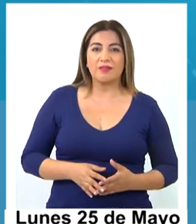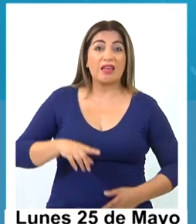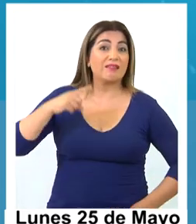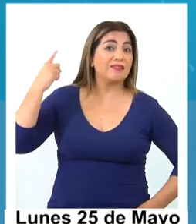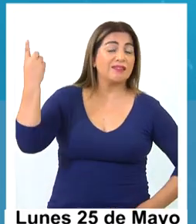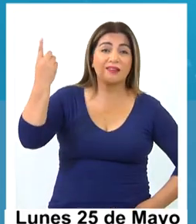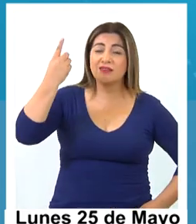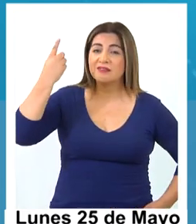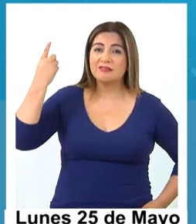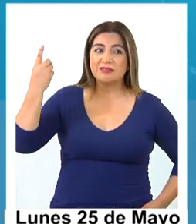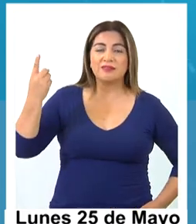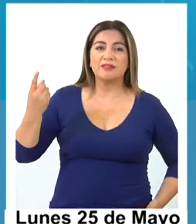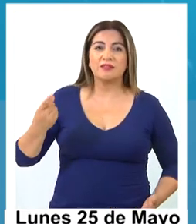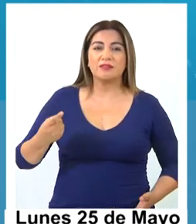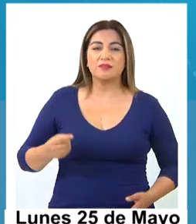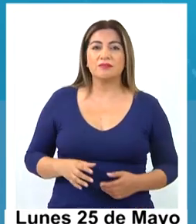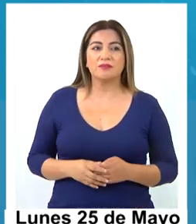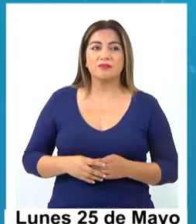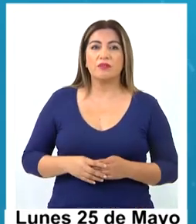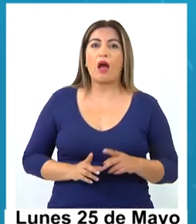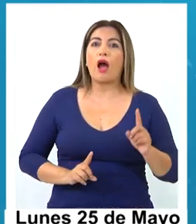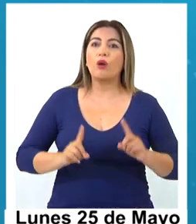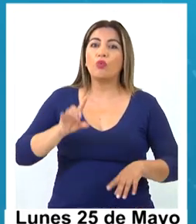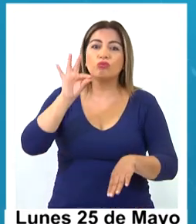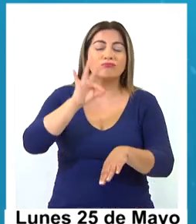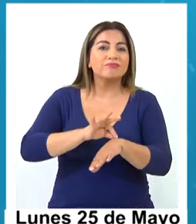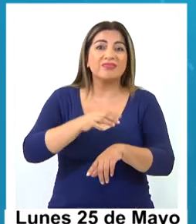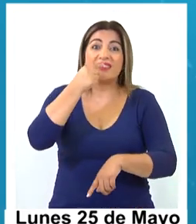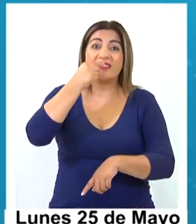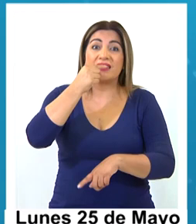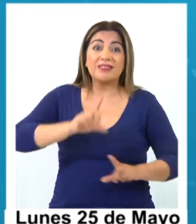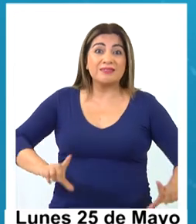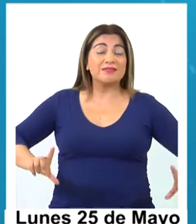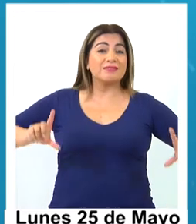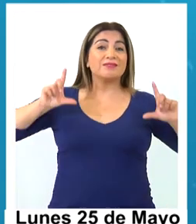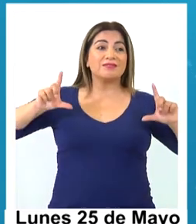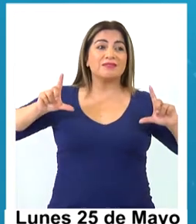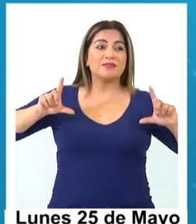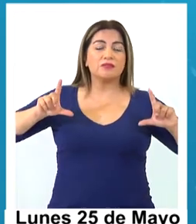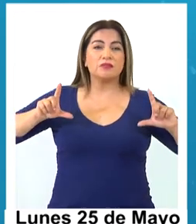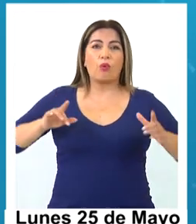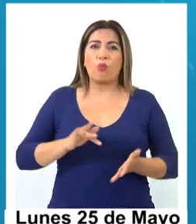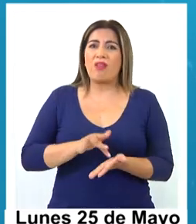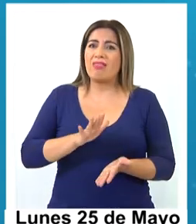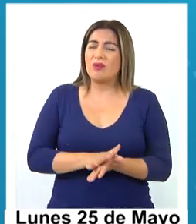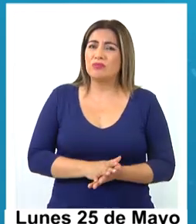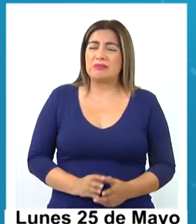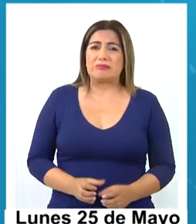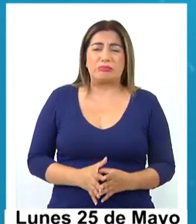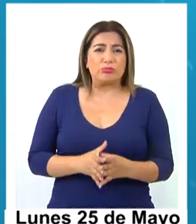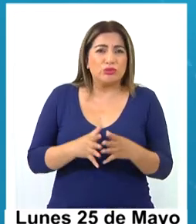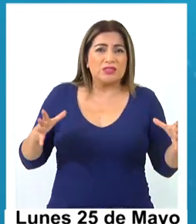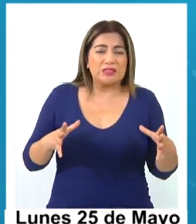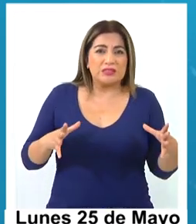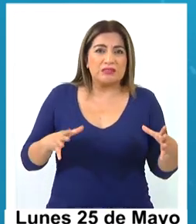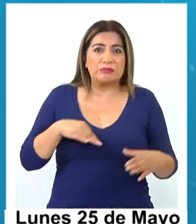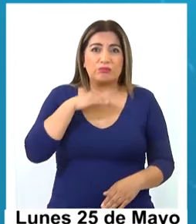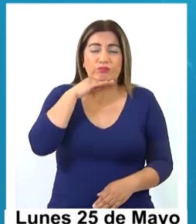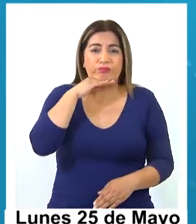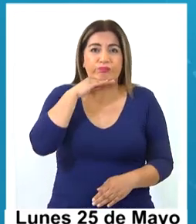en general los chicos que se están recién titulados salen con deudas grandes por los créditos